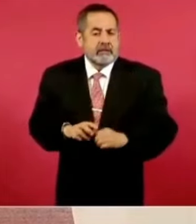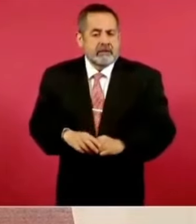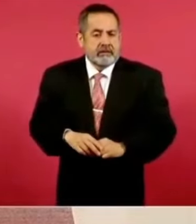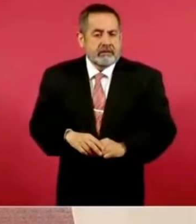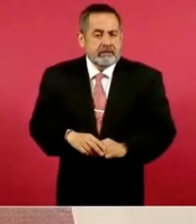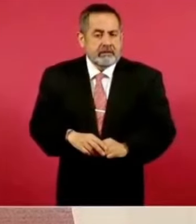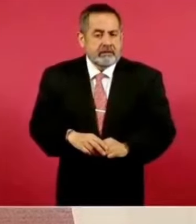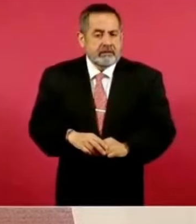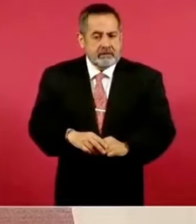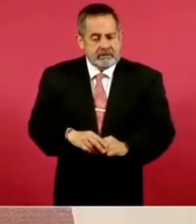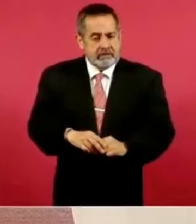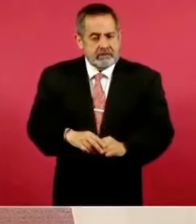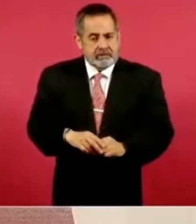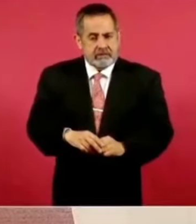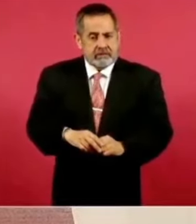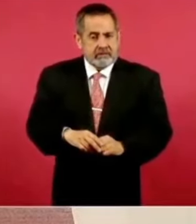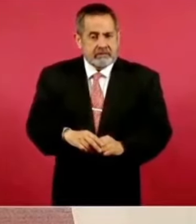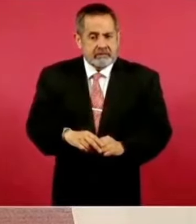con